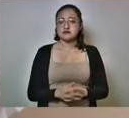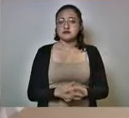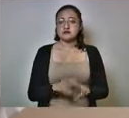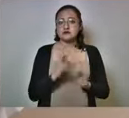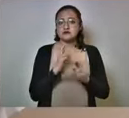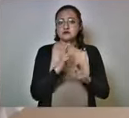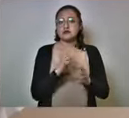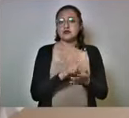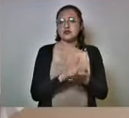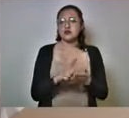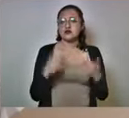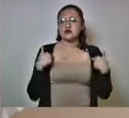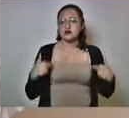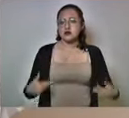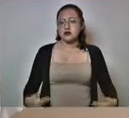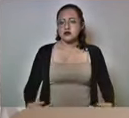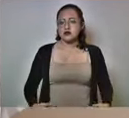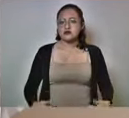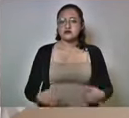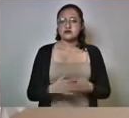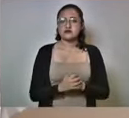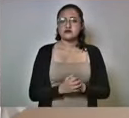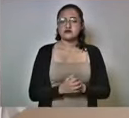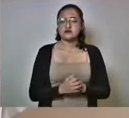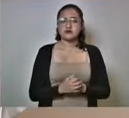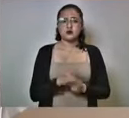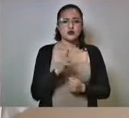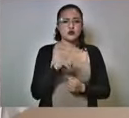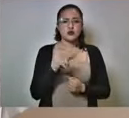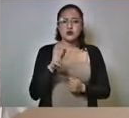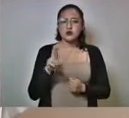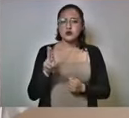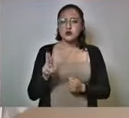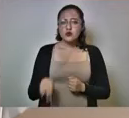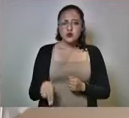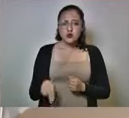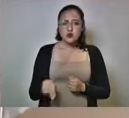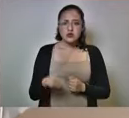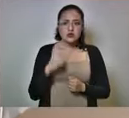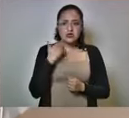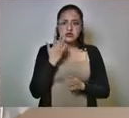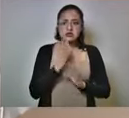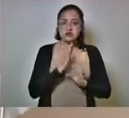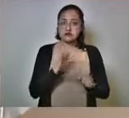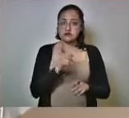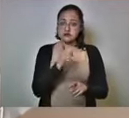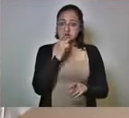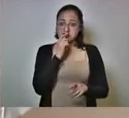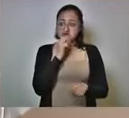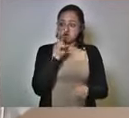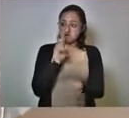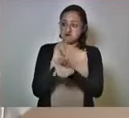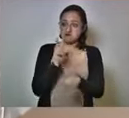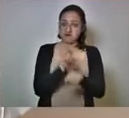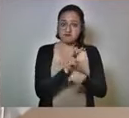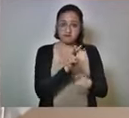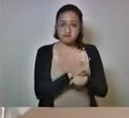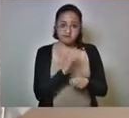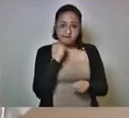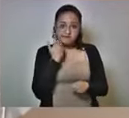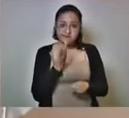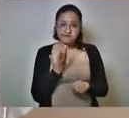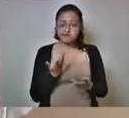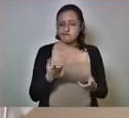respetuosos de los derechos humanos, nunca toques de queda, pero es necesario que